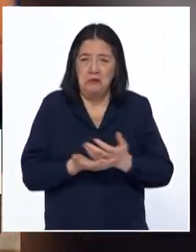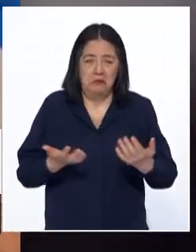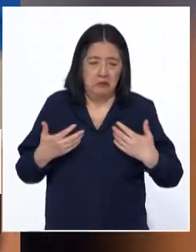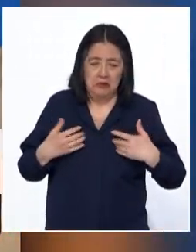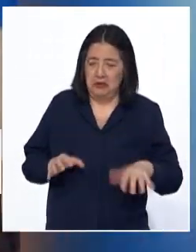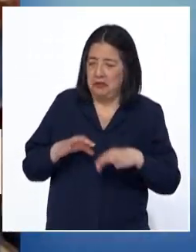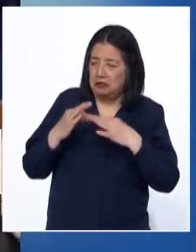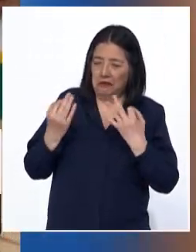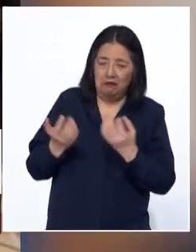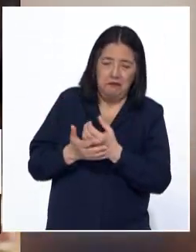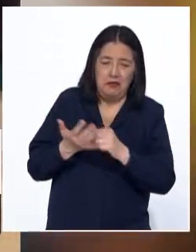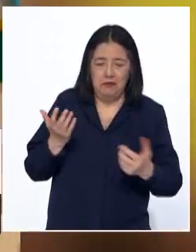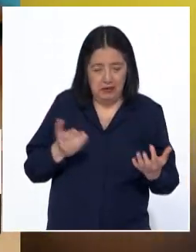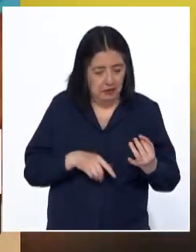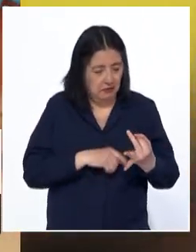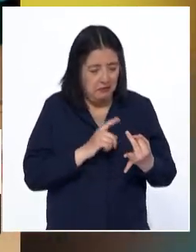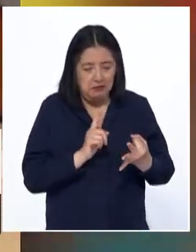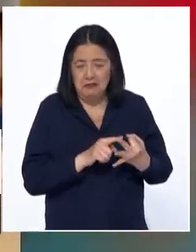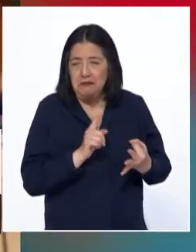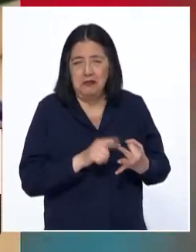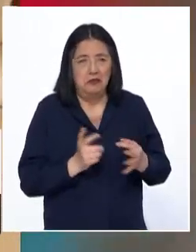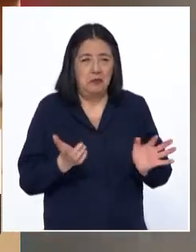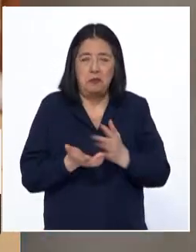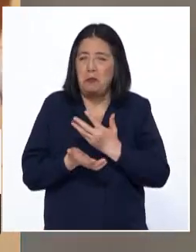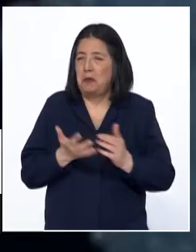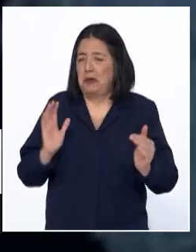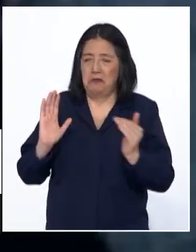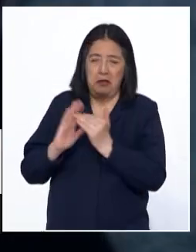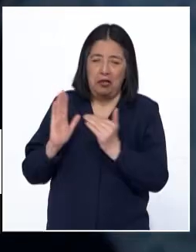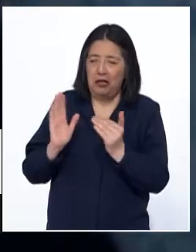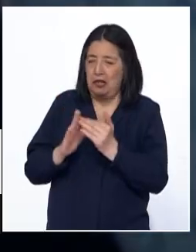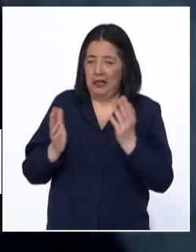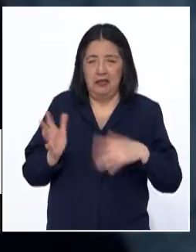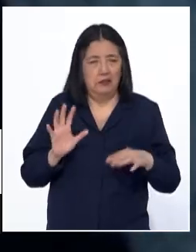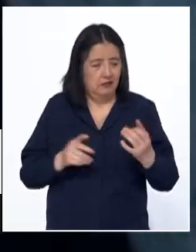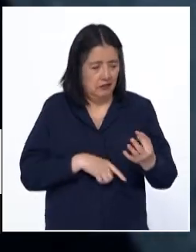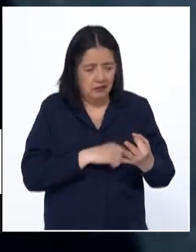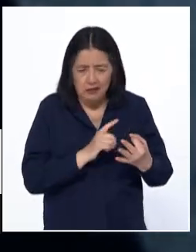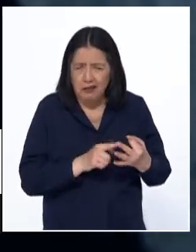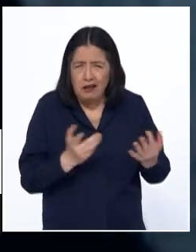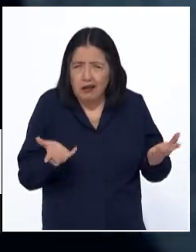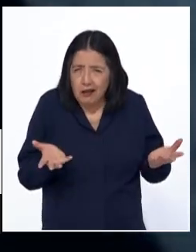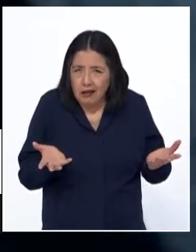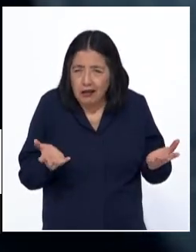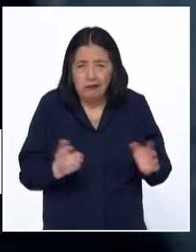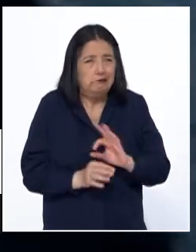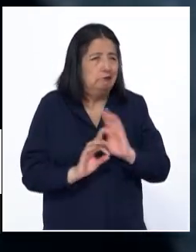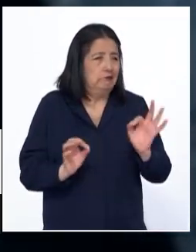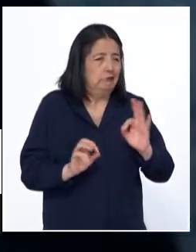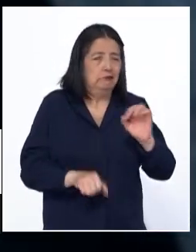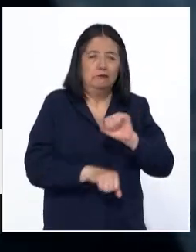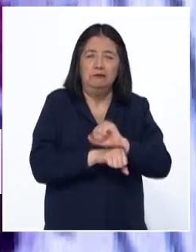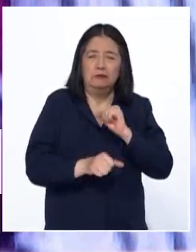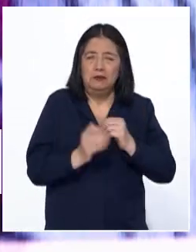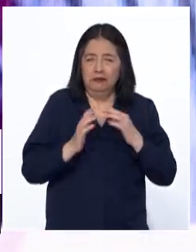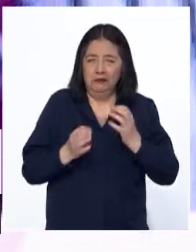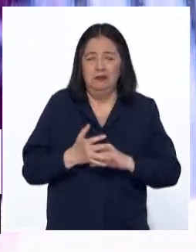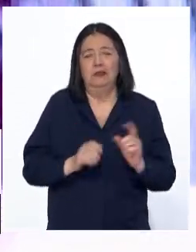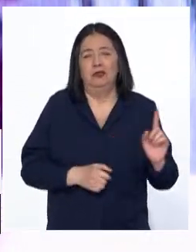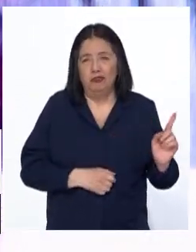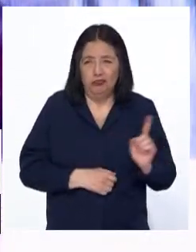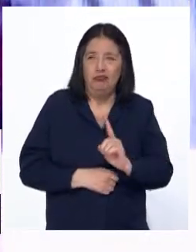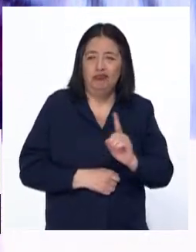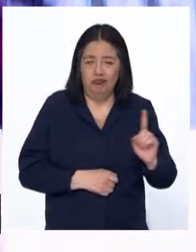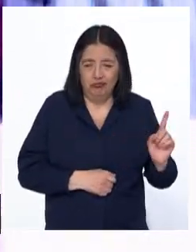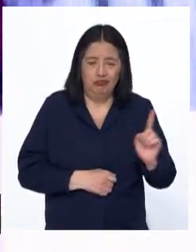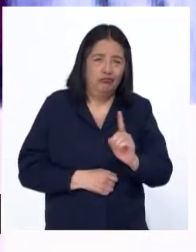familiar, arraigo de lugar de vivienda, terminan no en prisión preventiva, sino con